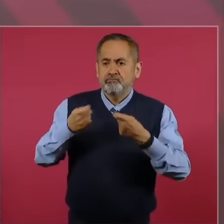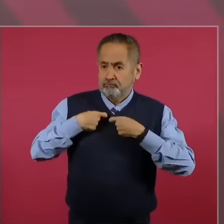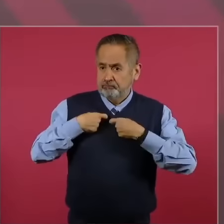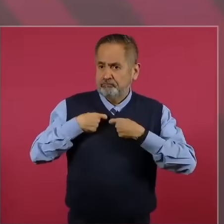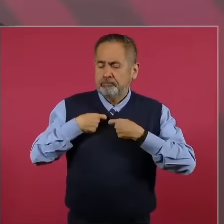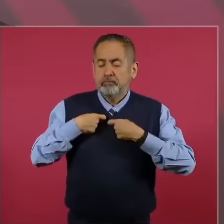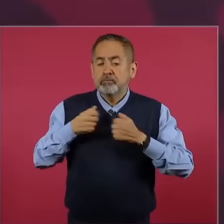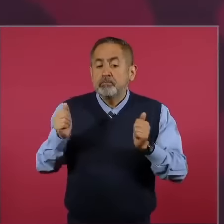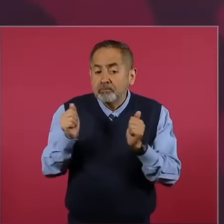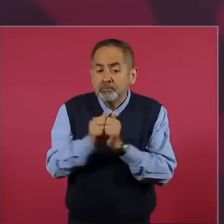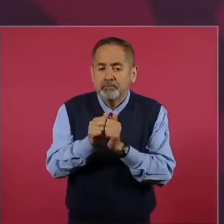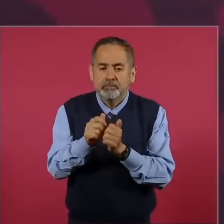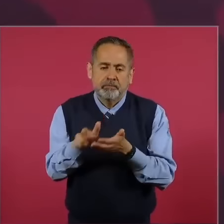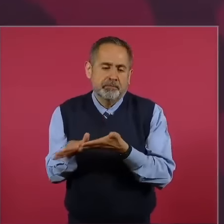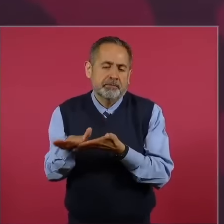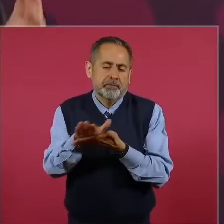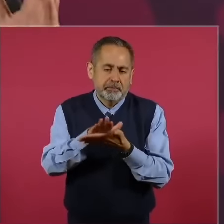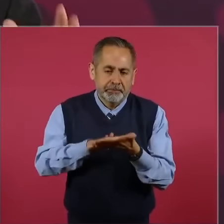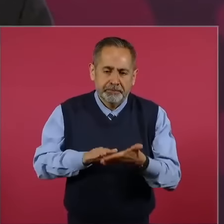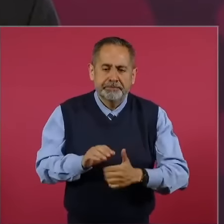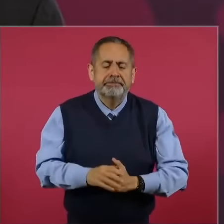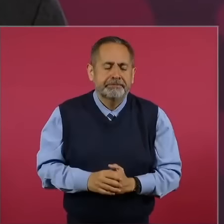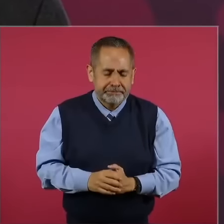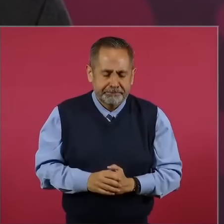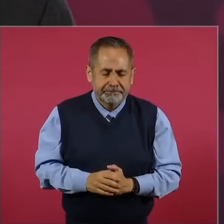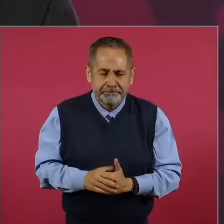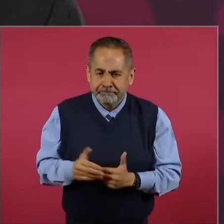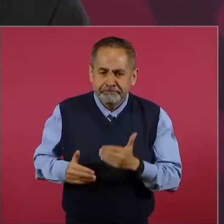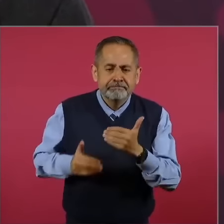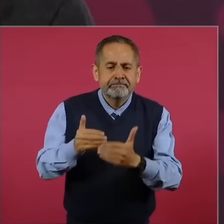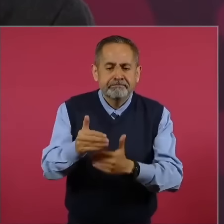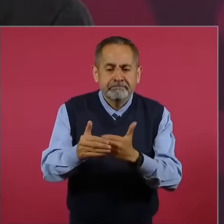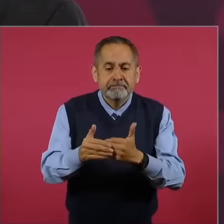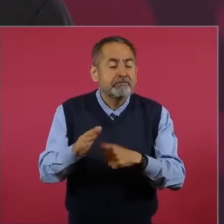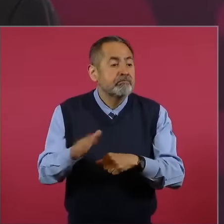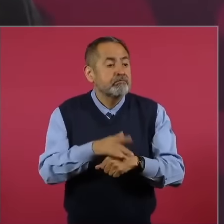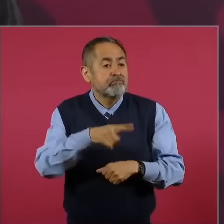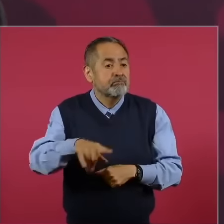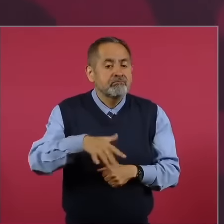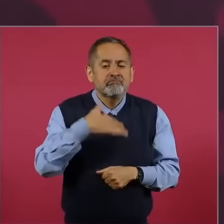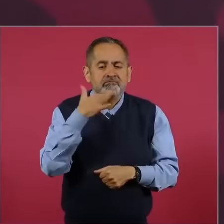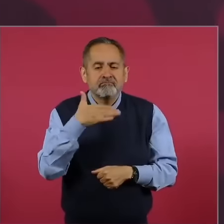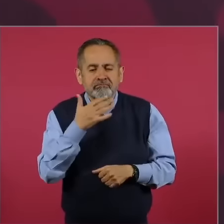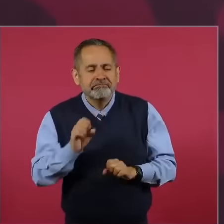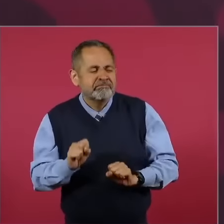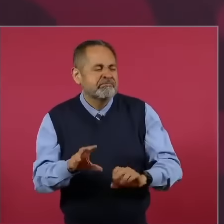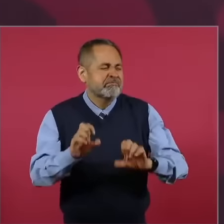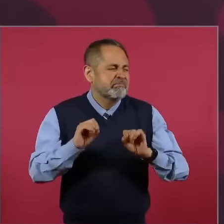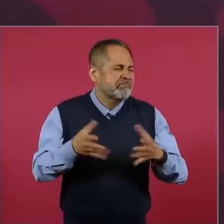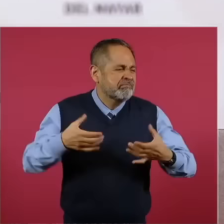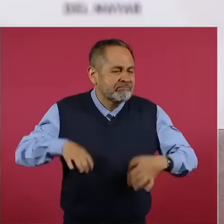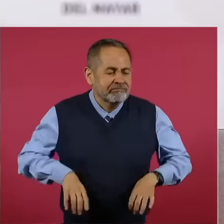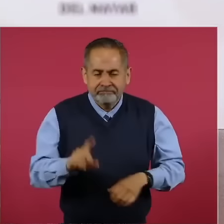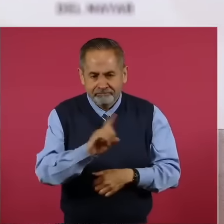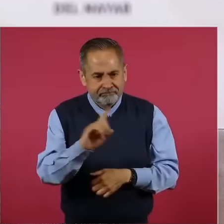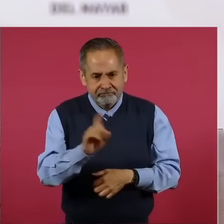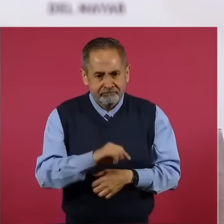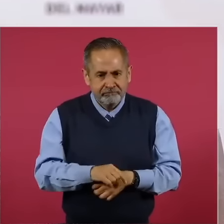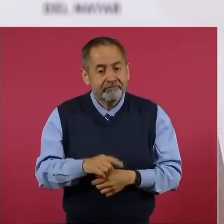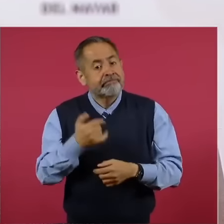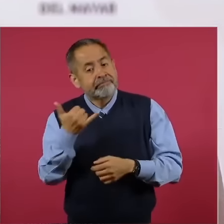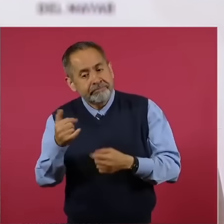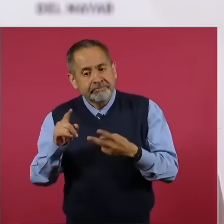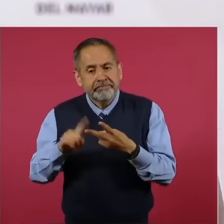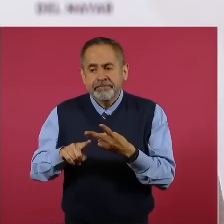Hemos logrado avanzar porque no hemos permitido la corrupción y porque hemos hecho un gobierno austero,